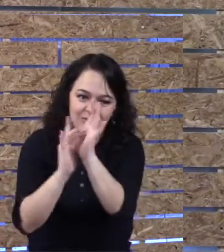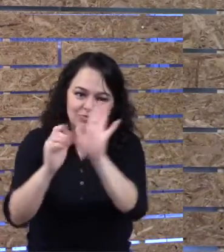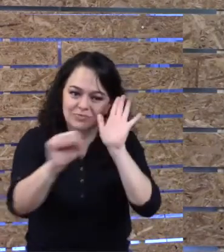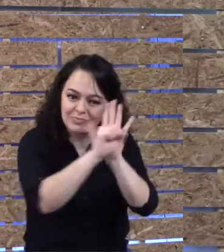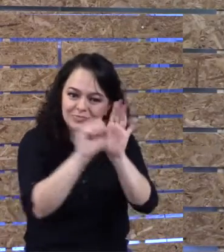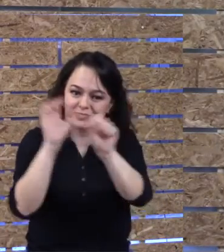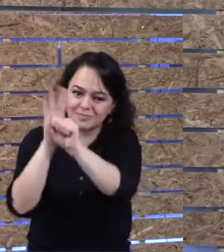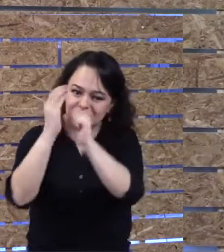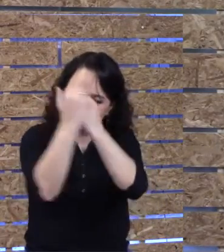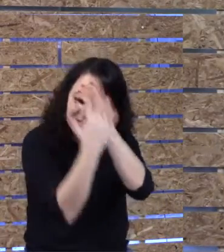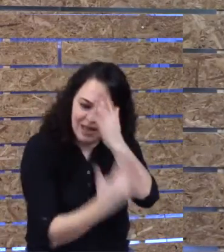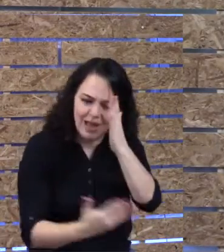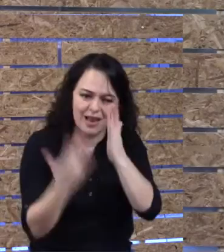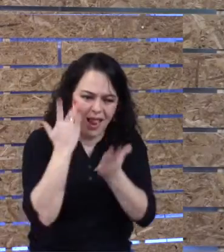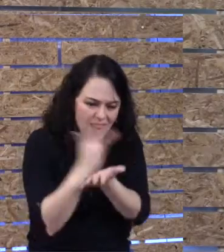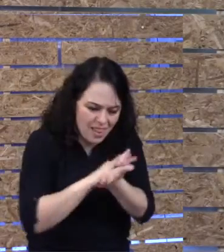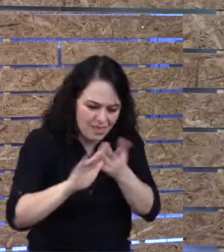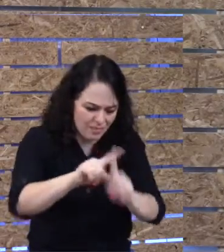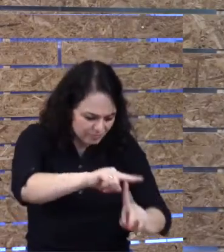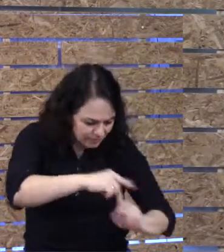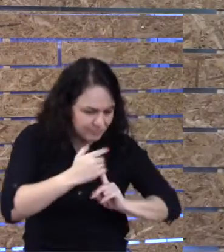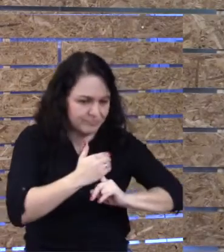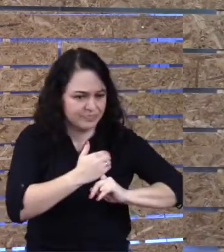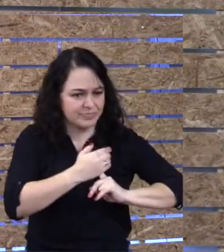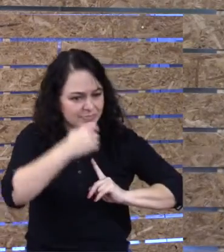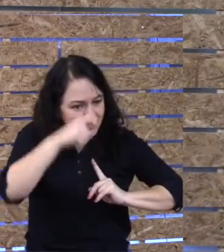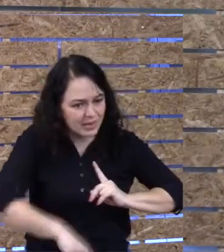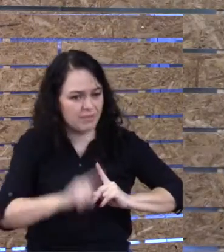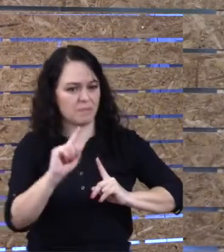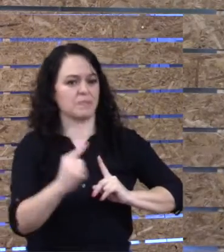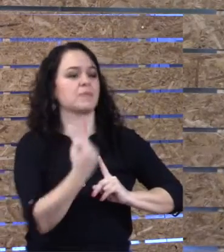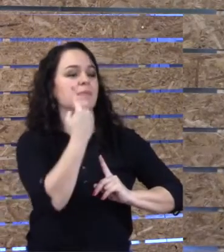Bueno, el tercer uso erróneo del Salmo 23